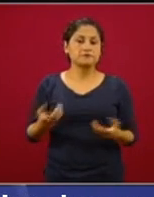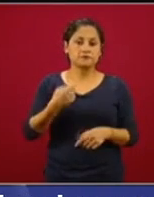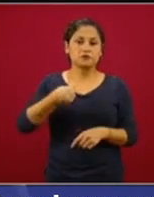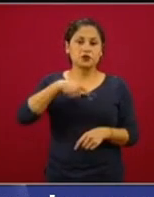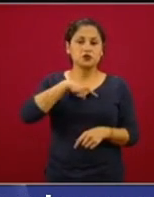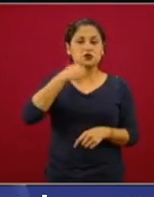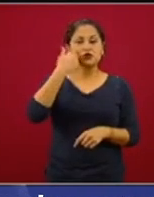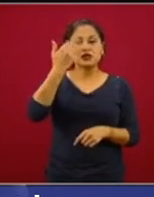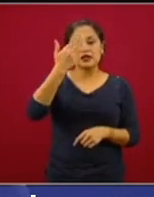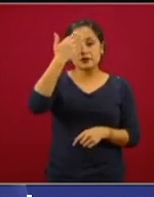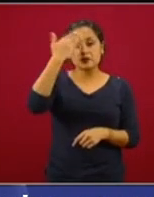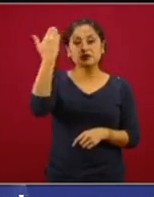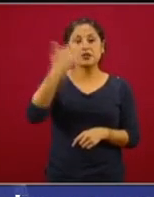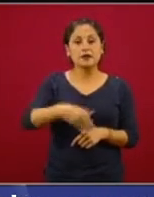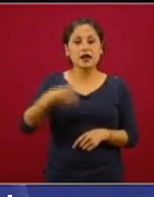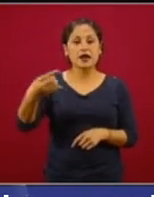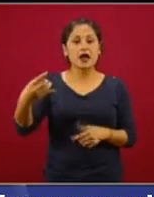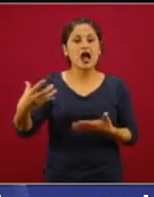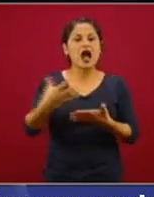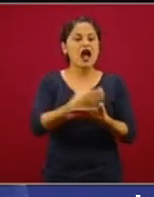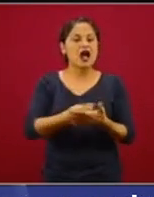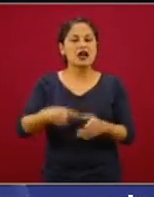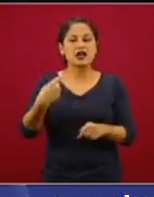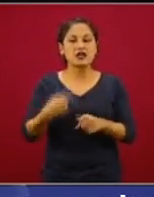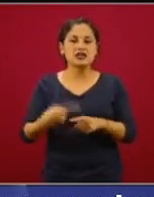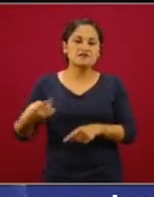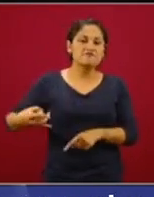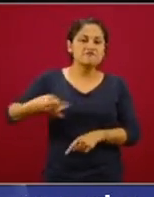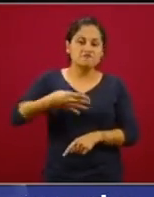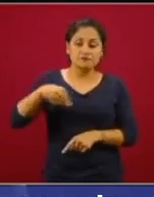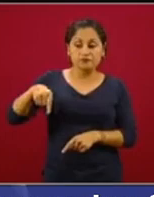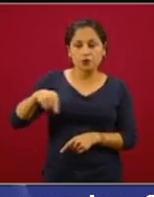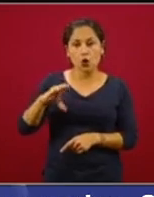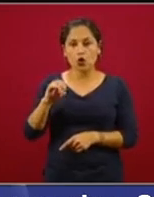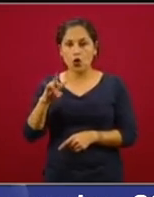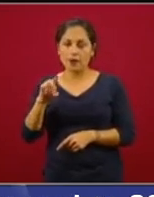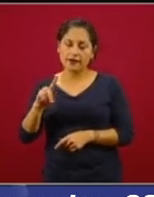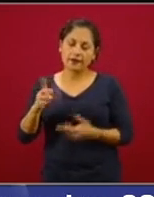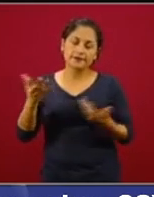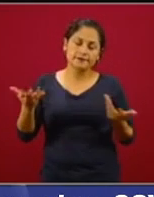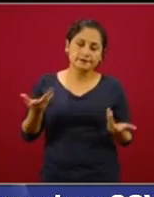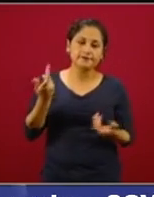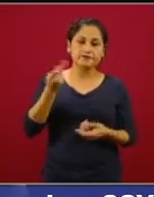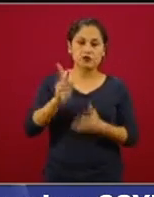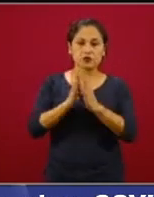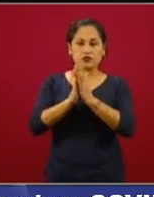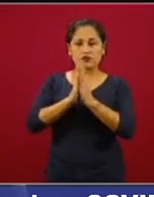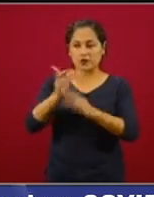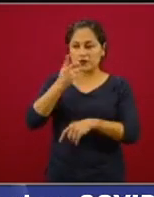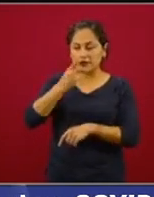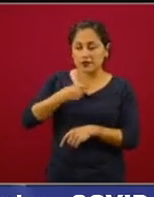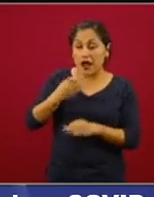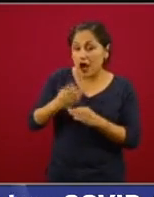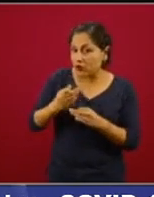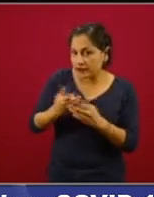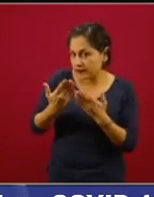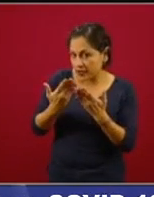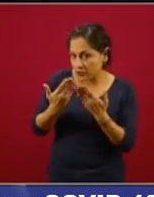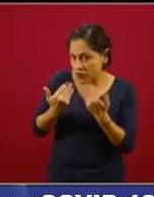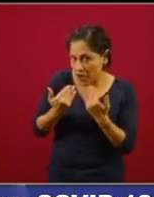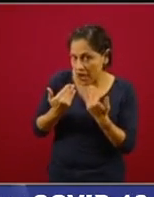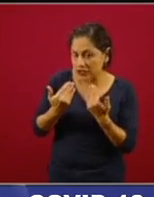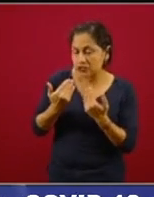el COVID. Me gustaría que nos presentara, sé que a lo mejor ahorita en este momento no lo tiene, y si tuviese una idea que nos los dijera,